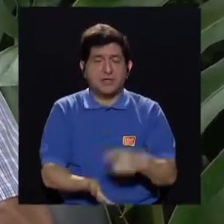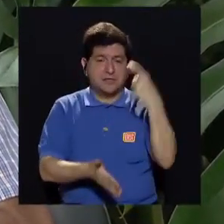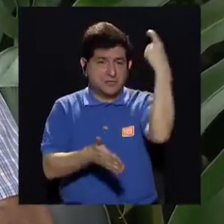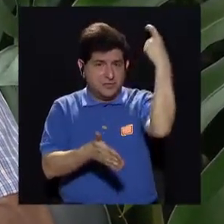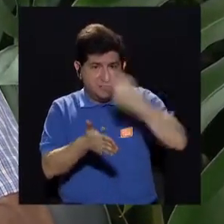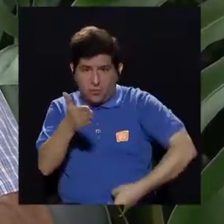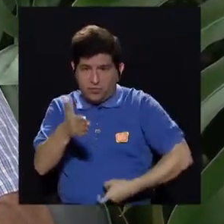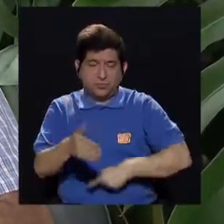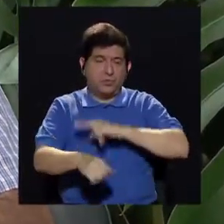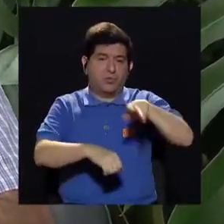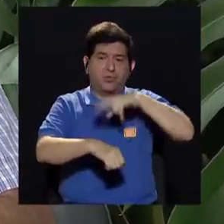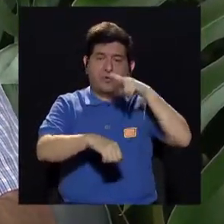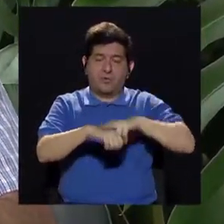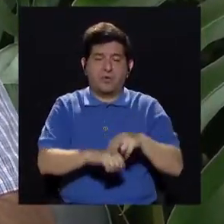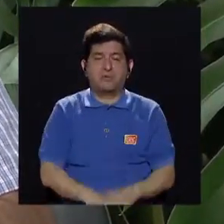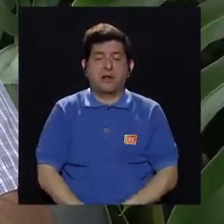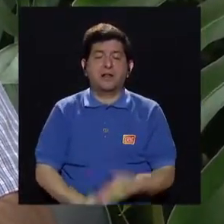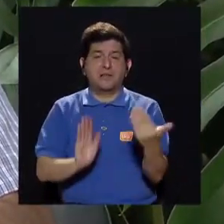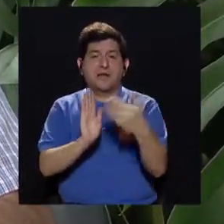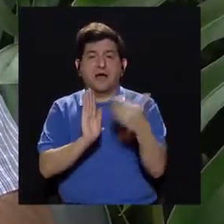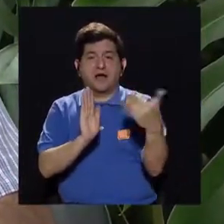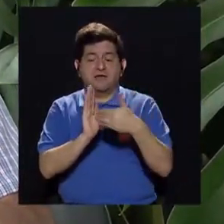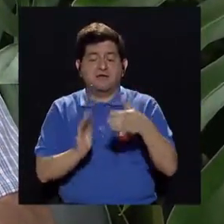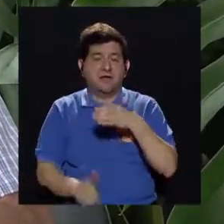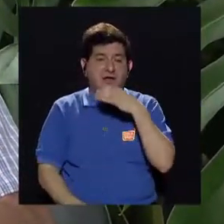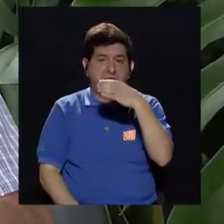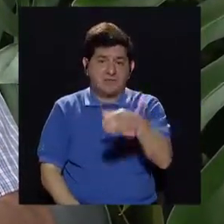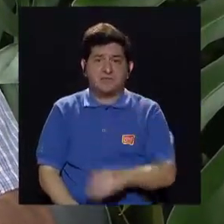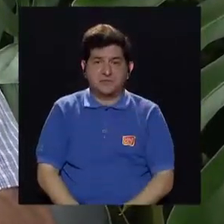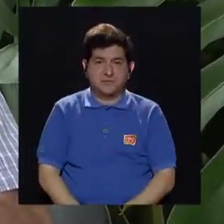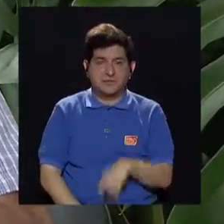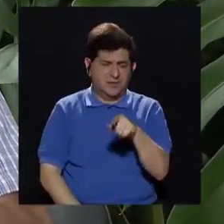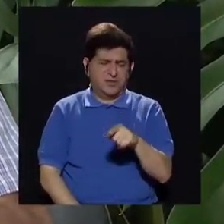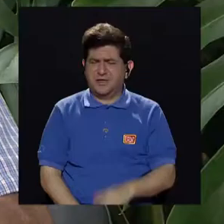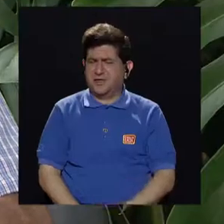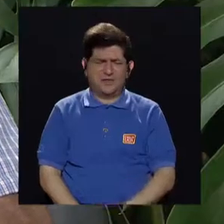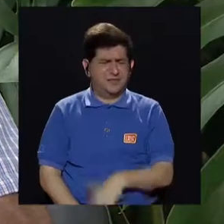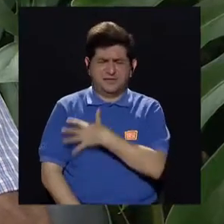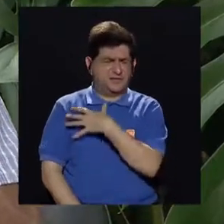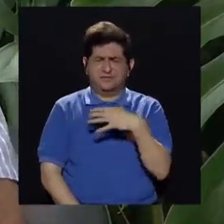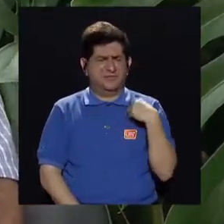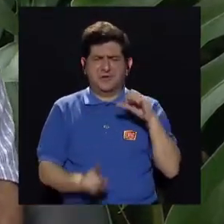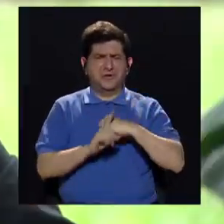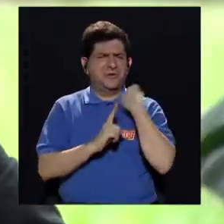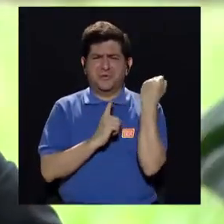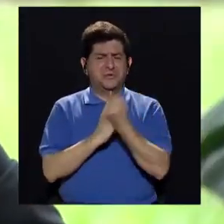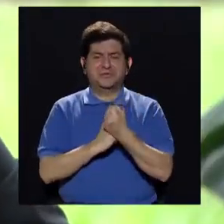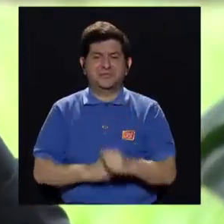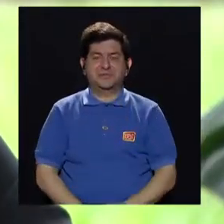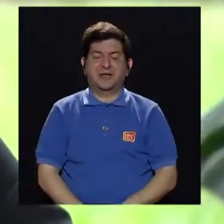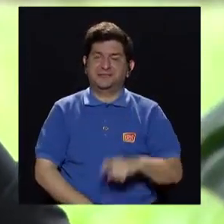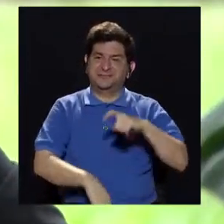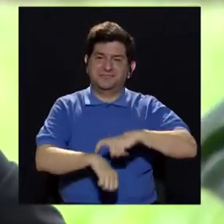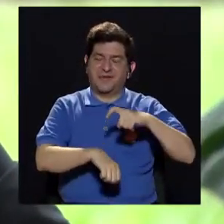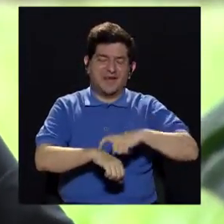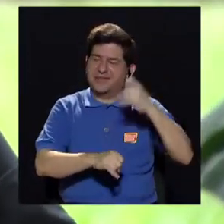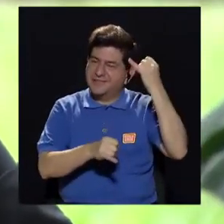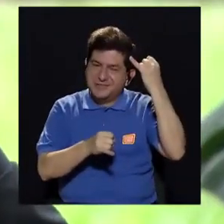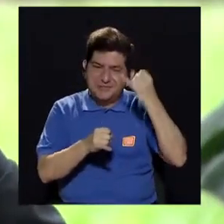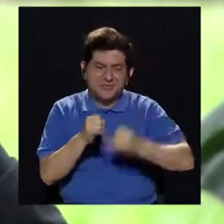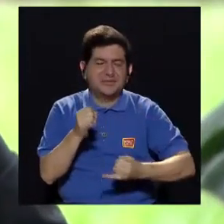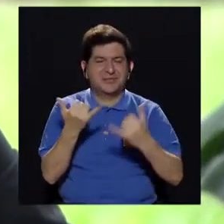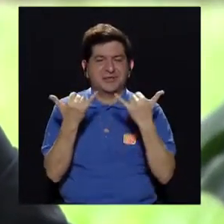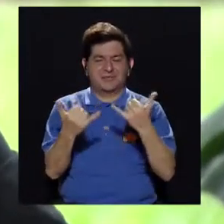muy abrupta, que es normalmente un golpe de calor, que ojalá no se dé, ¿verdad? Que es, son muy desagradables esas situaciones. Y ahora que don Jorge, el tiempo nos ganó en